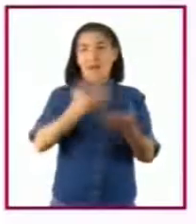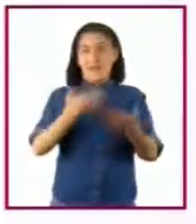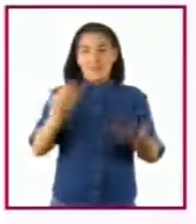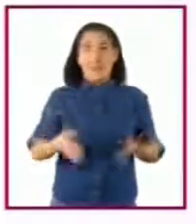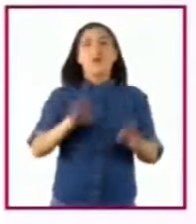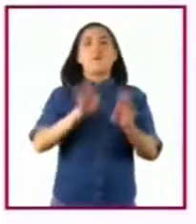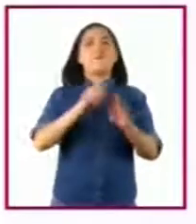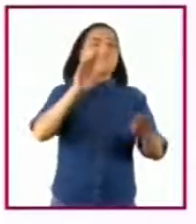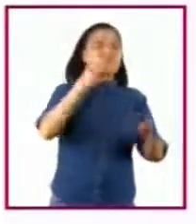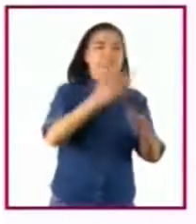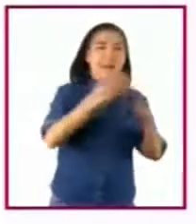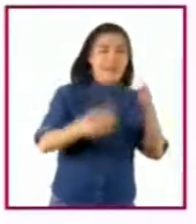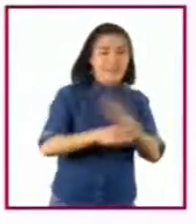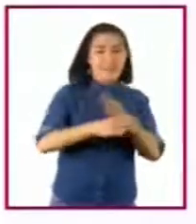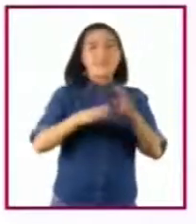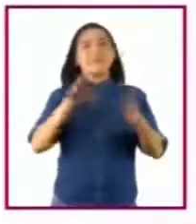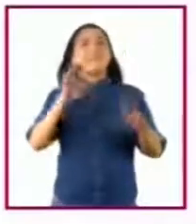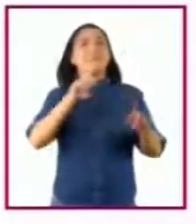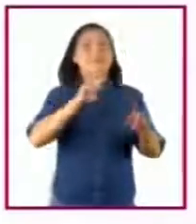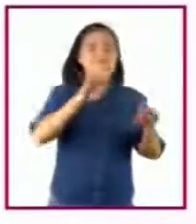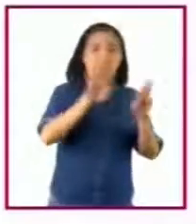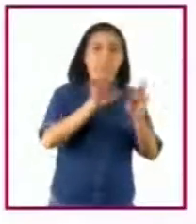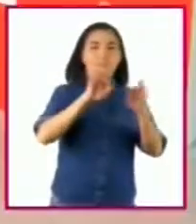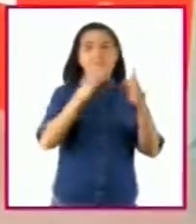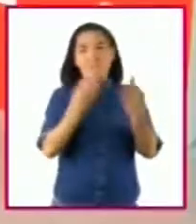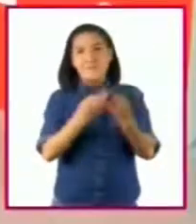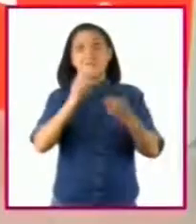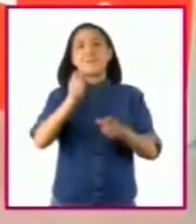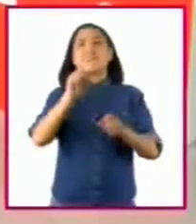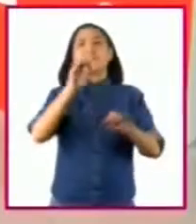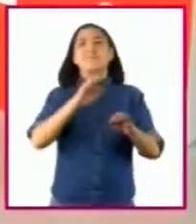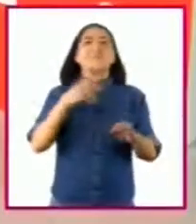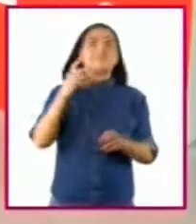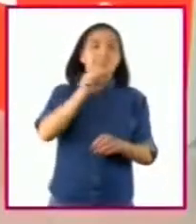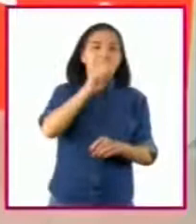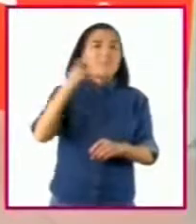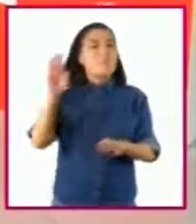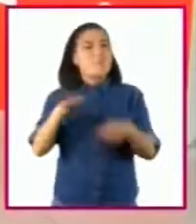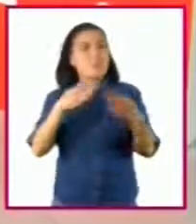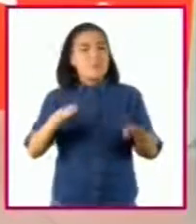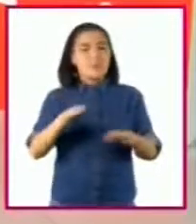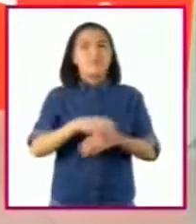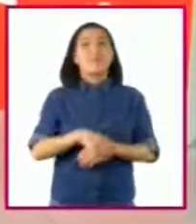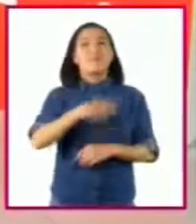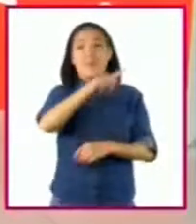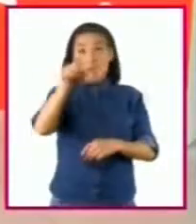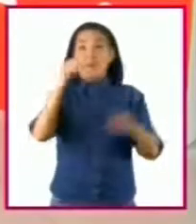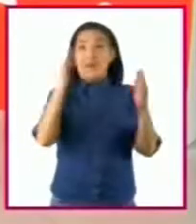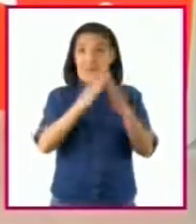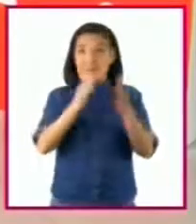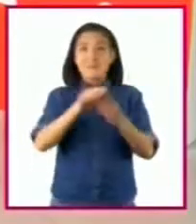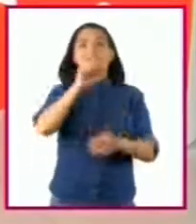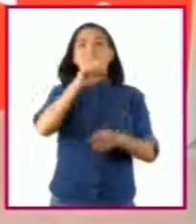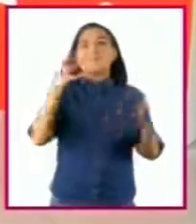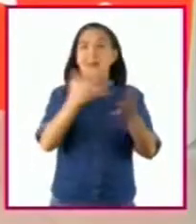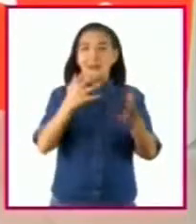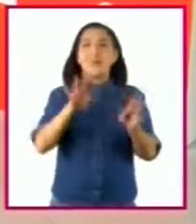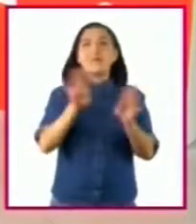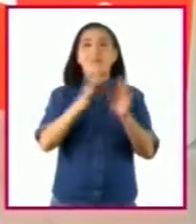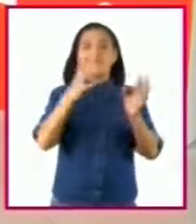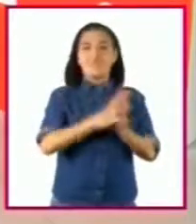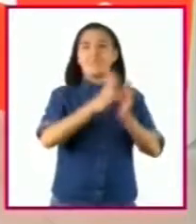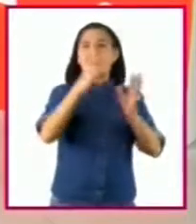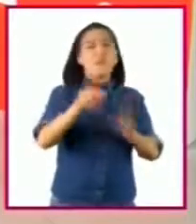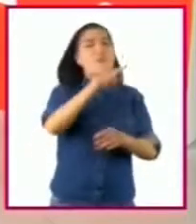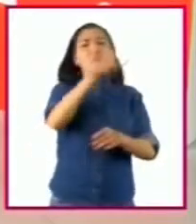materiales, medios físicos o visuales o sonoros. En casa, hagan su propia instalación artística con lo que